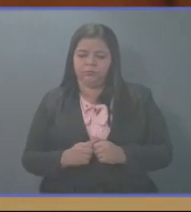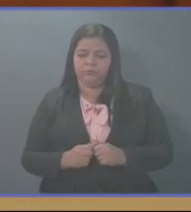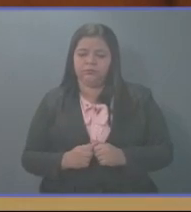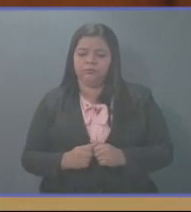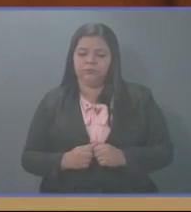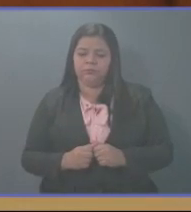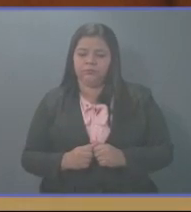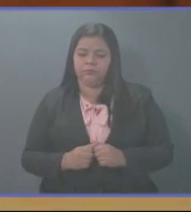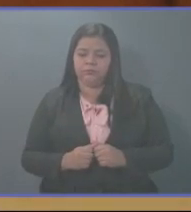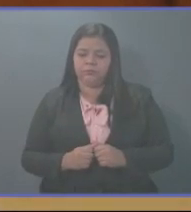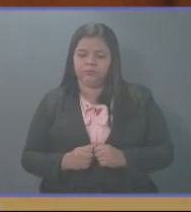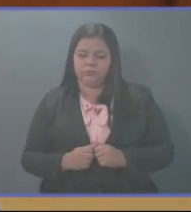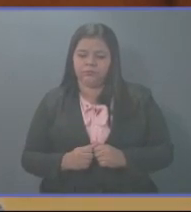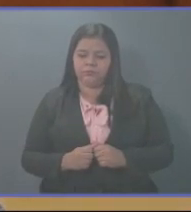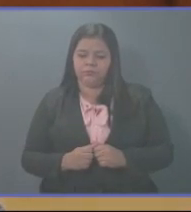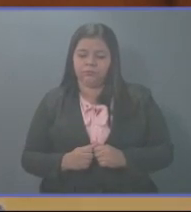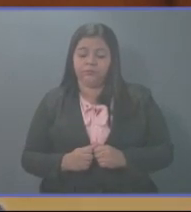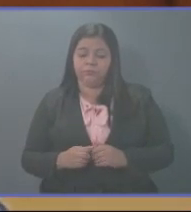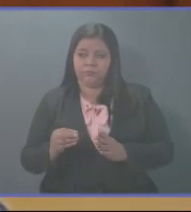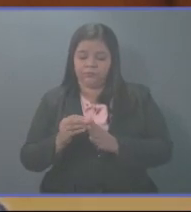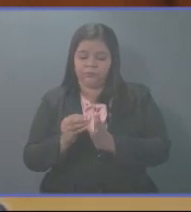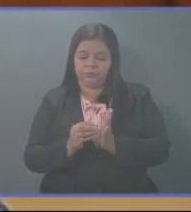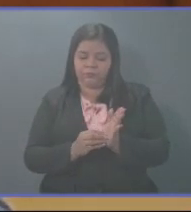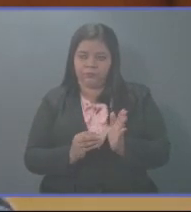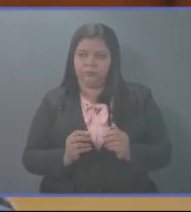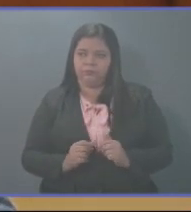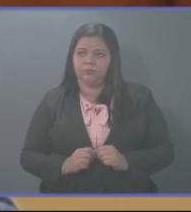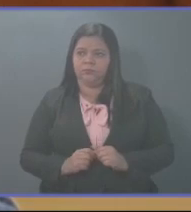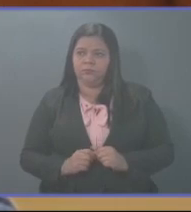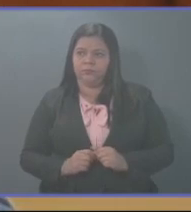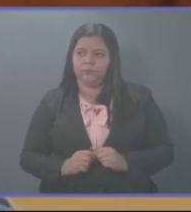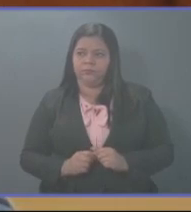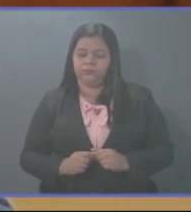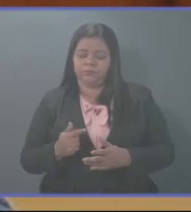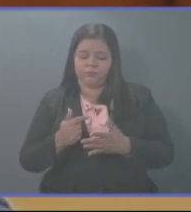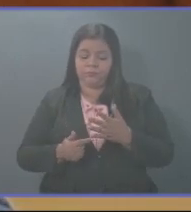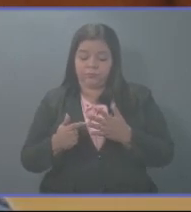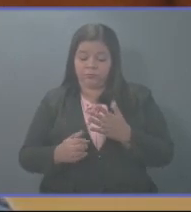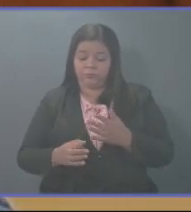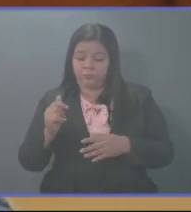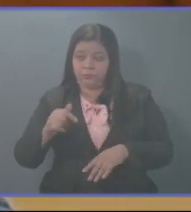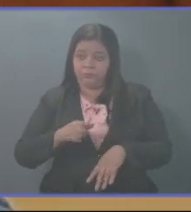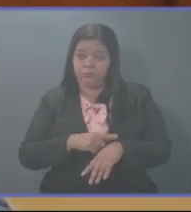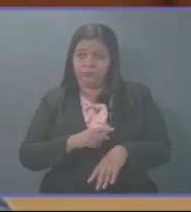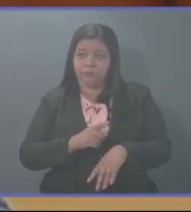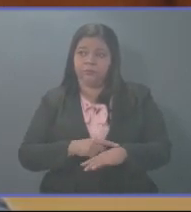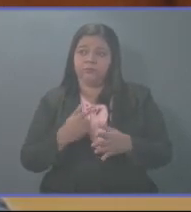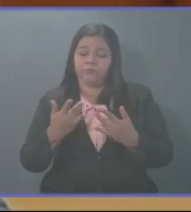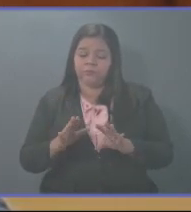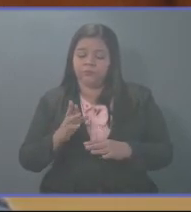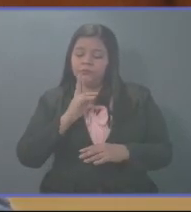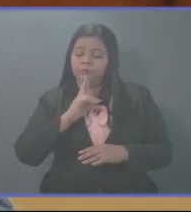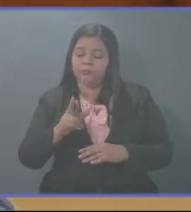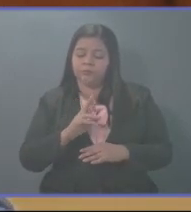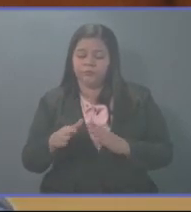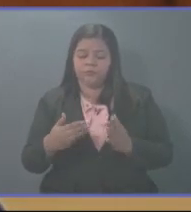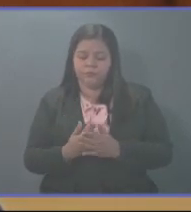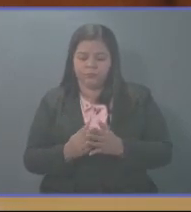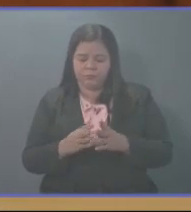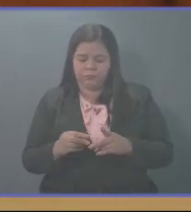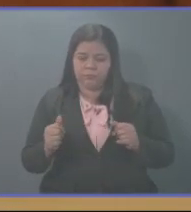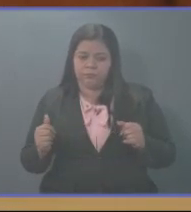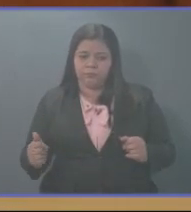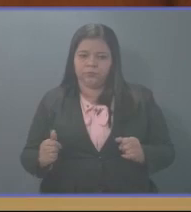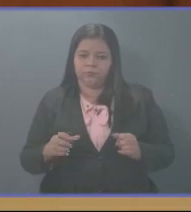forzado. Contenido. La ley que ahora se emite da respuesta a la resolución